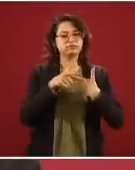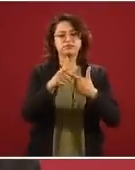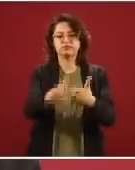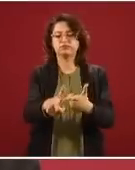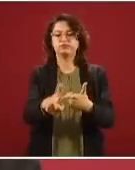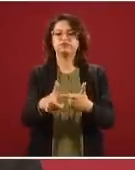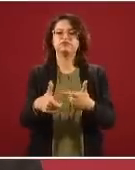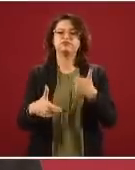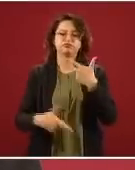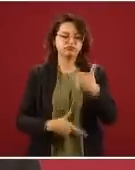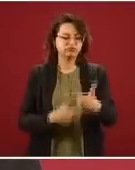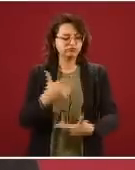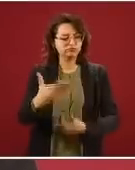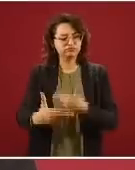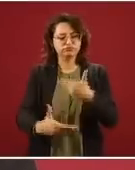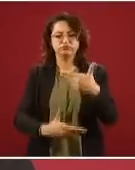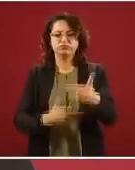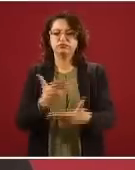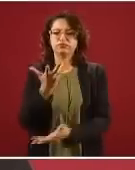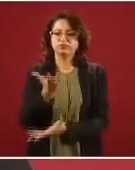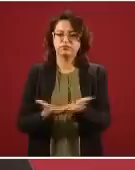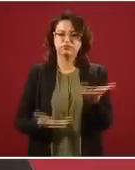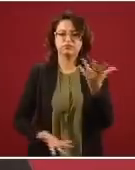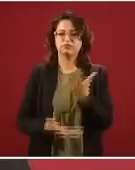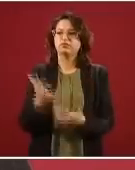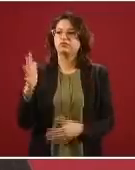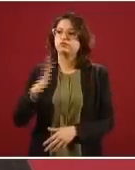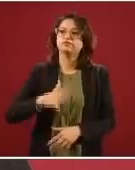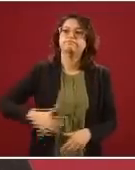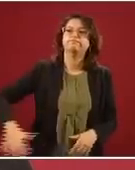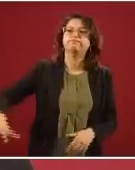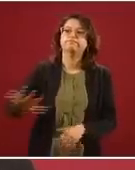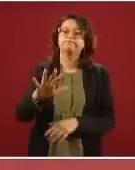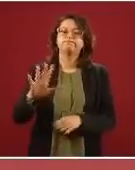llevando a cabo acciones de bienestar,